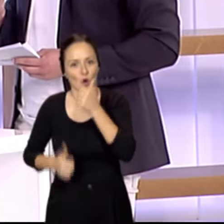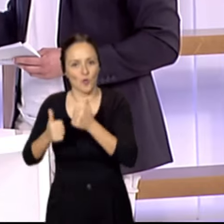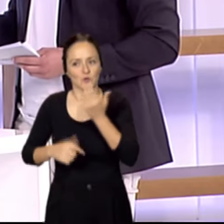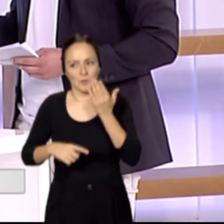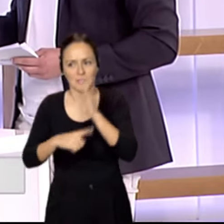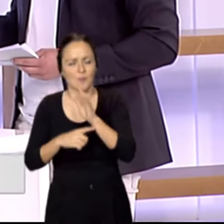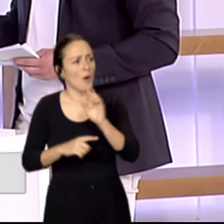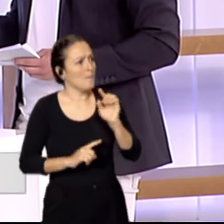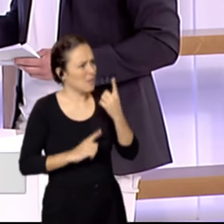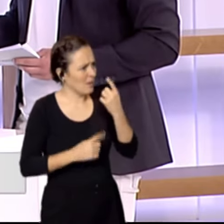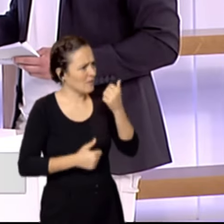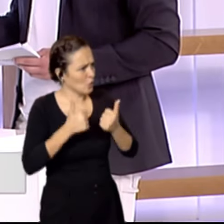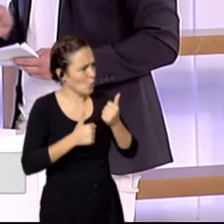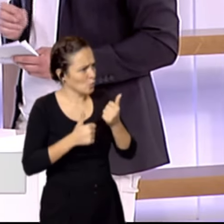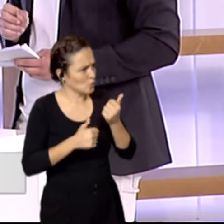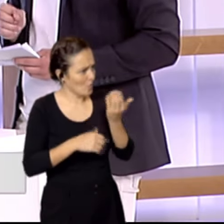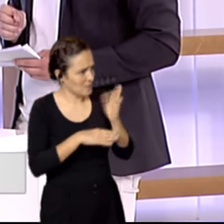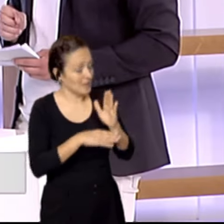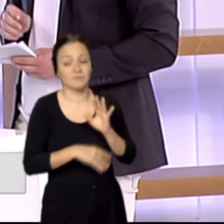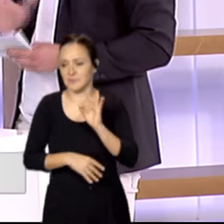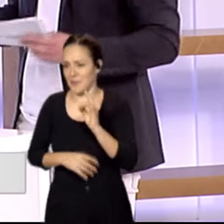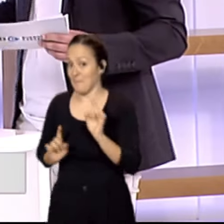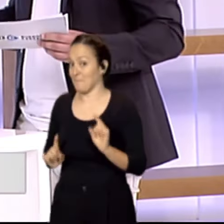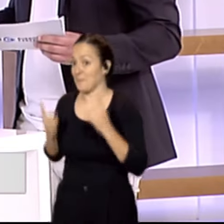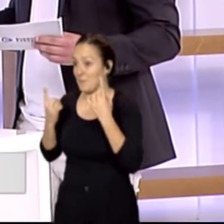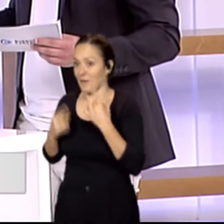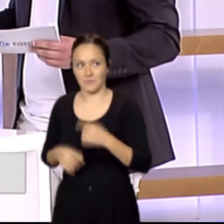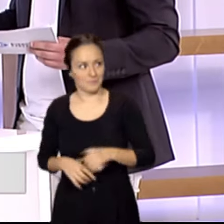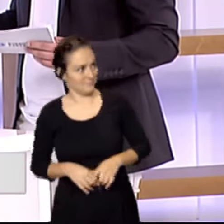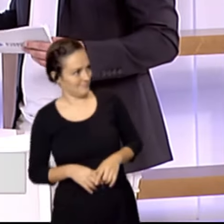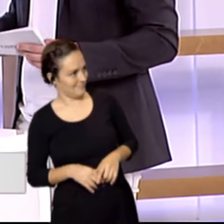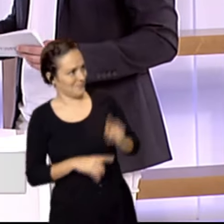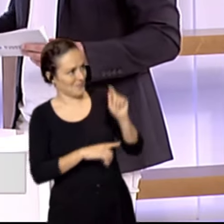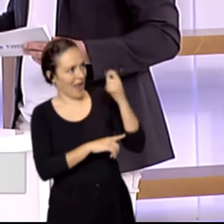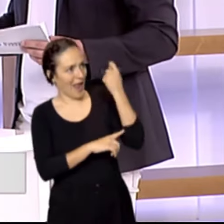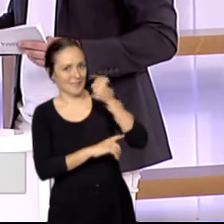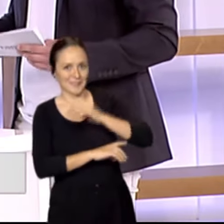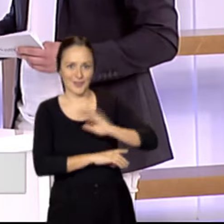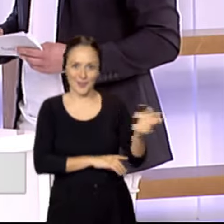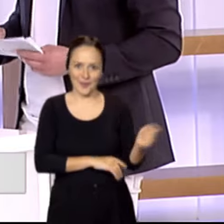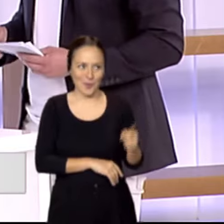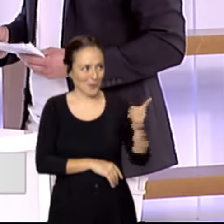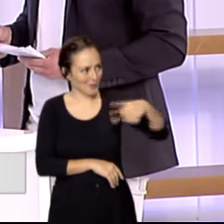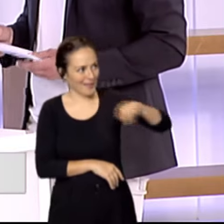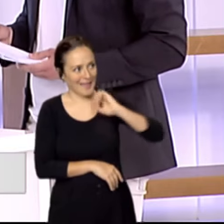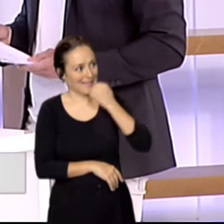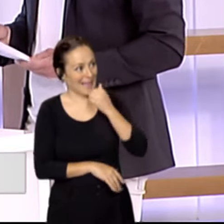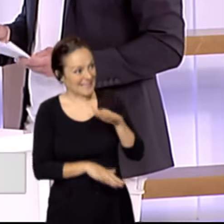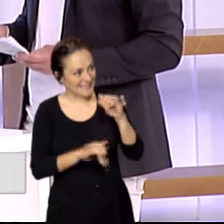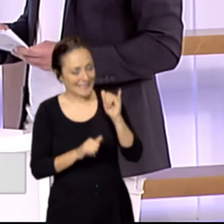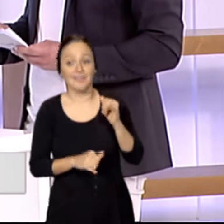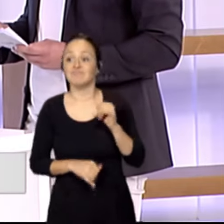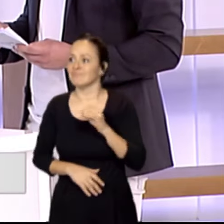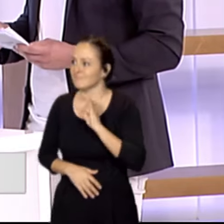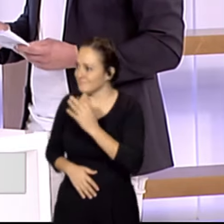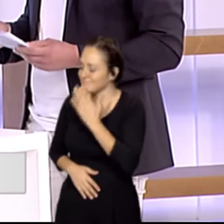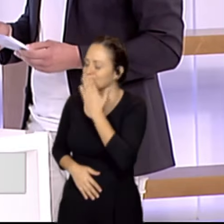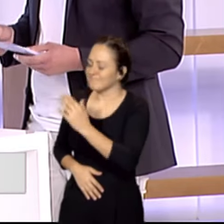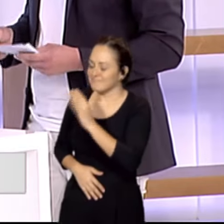participan en un certamen Eh sí la primera vez la primera vez y la verdad sio rotundo no la verdad que sí la verdad que s verdad que fue